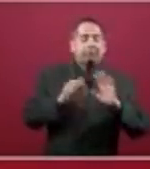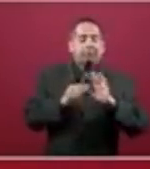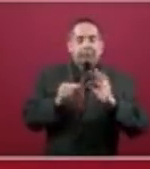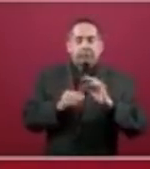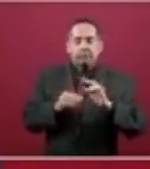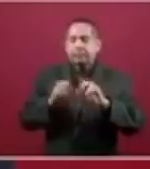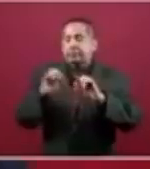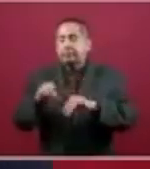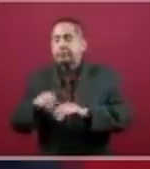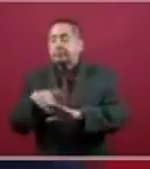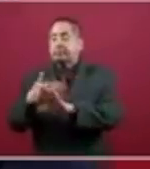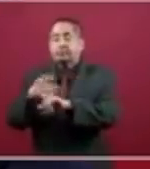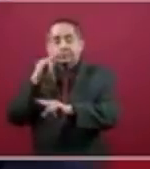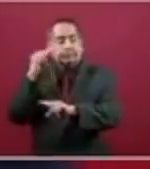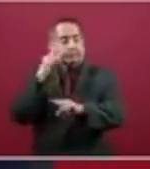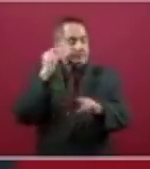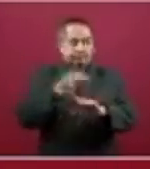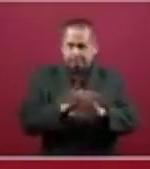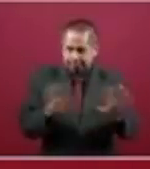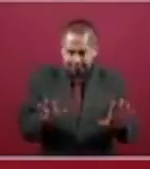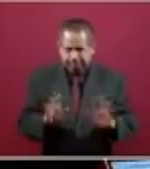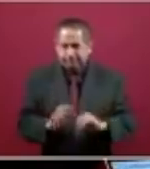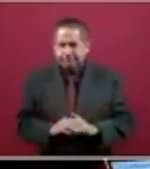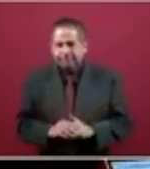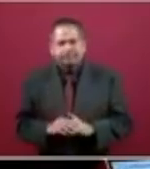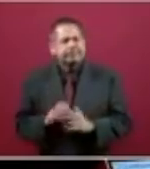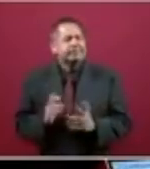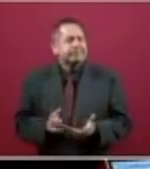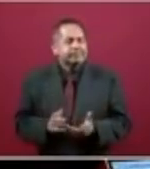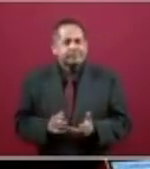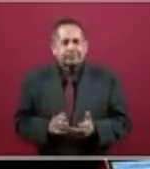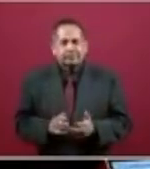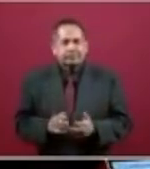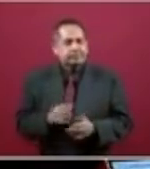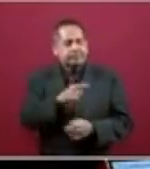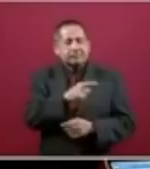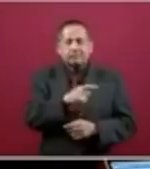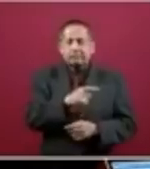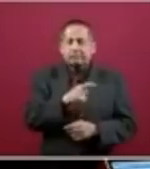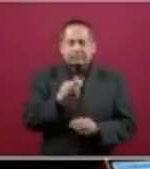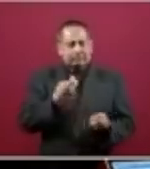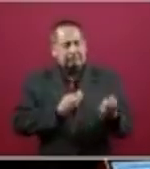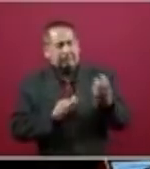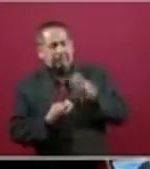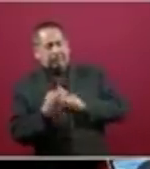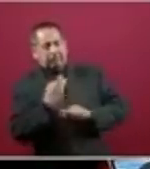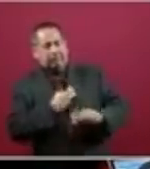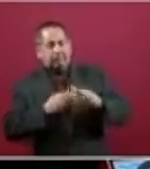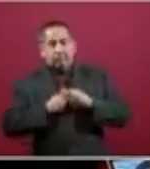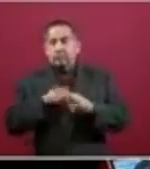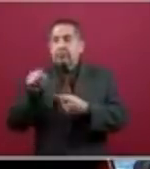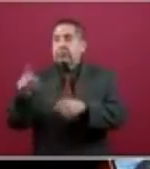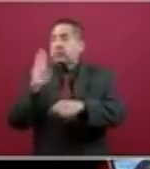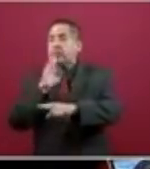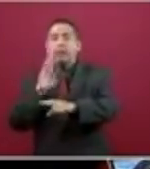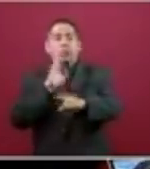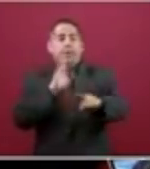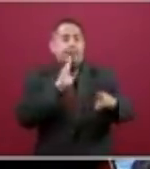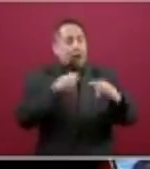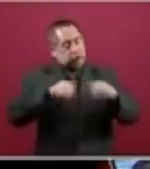sin ofender a nadie, pues a culparme de todo.